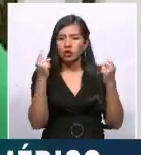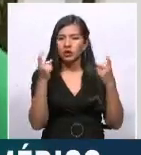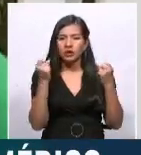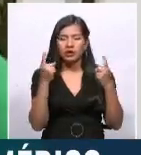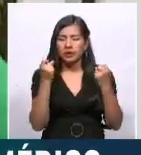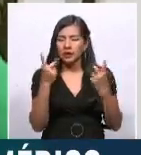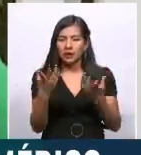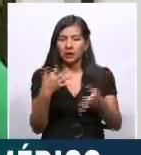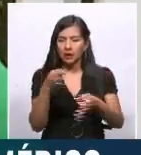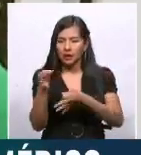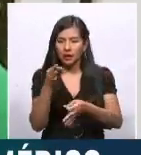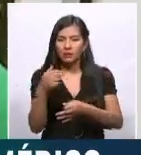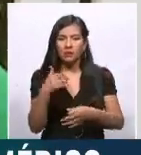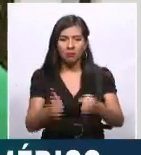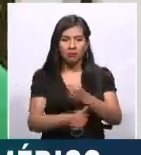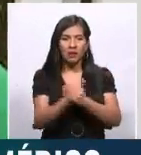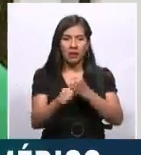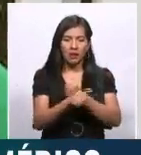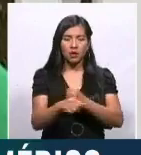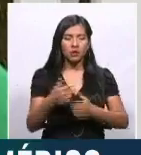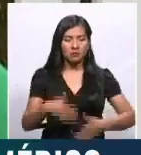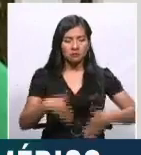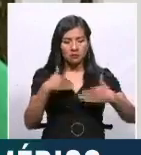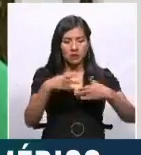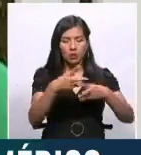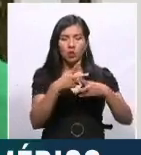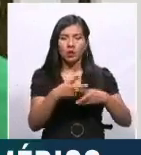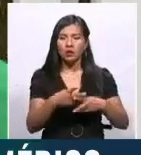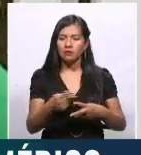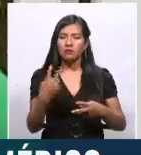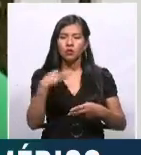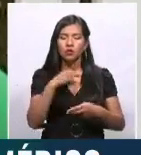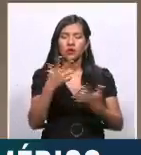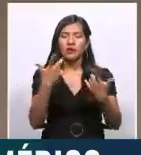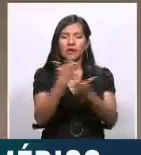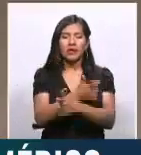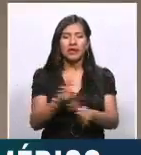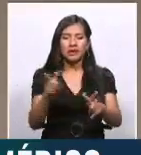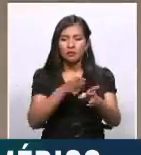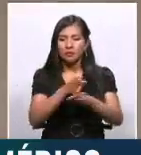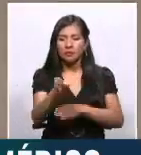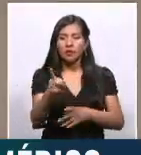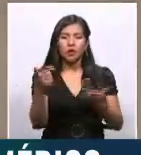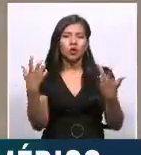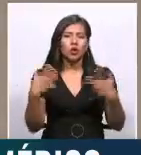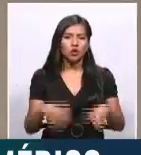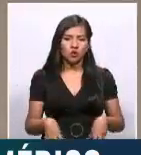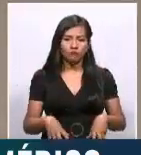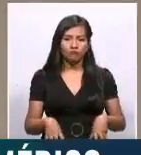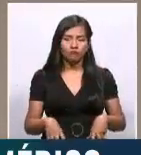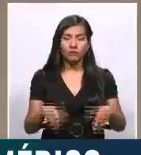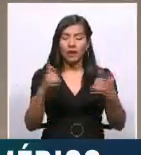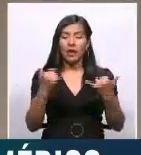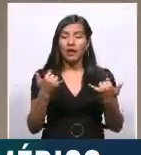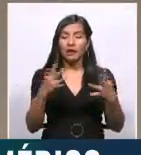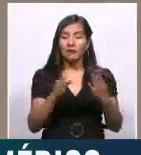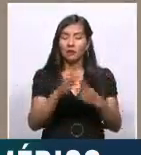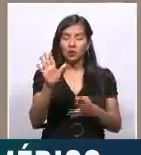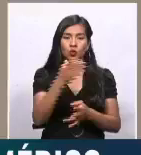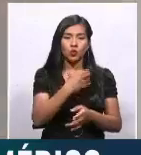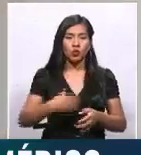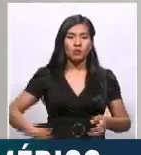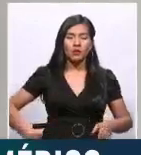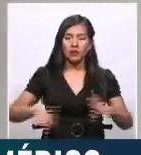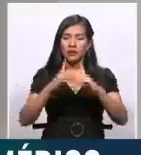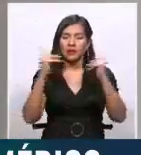nosotros manejamos vidas aquí en el hospital y no nos dan el libre tránsito. Estas denuncias serían de conocimiento de la gobernación del